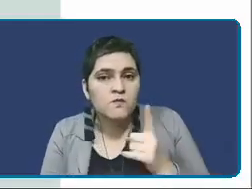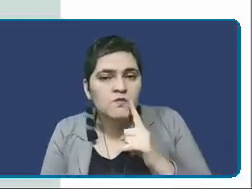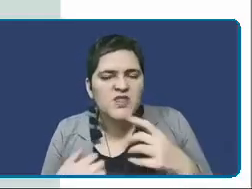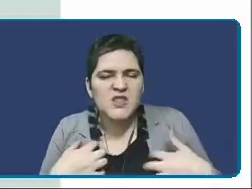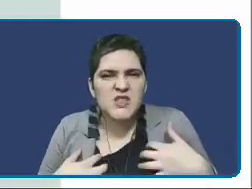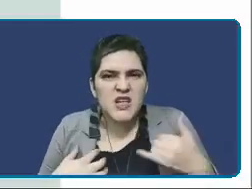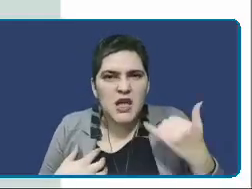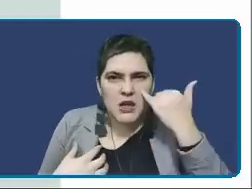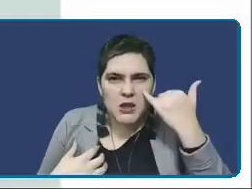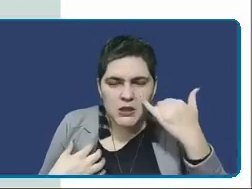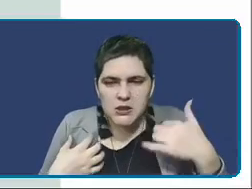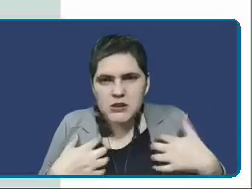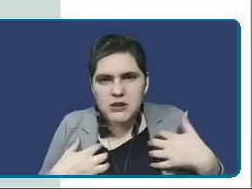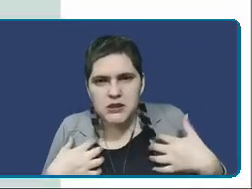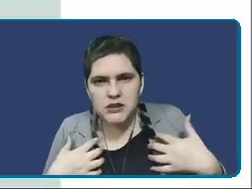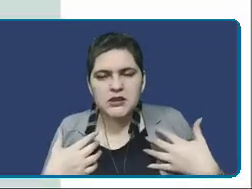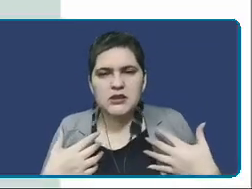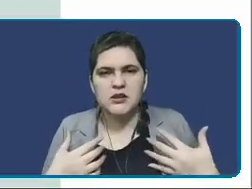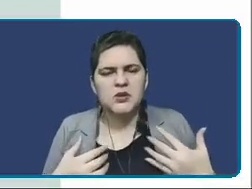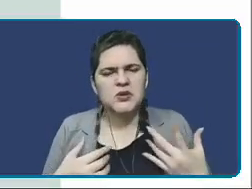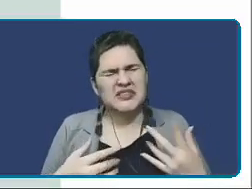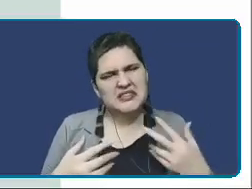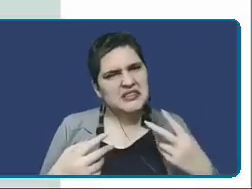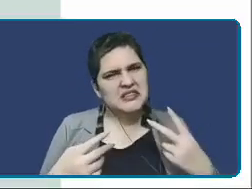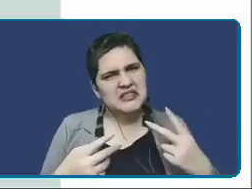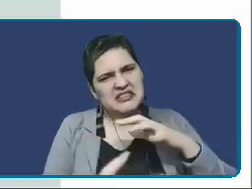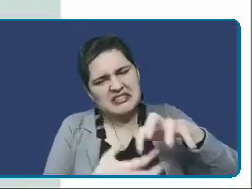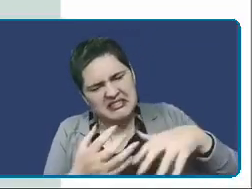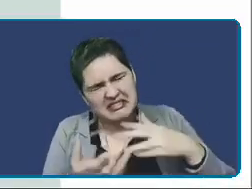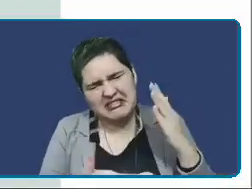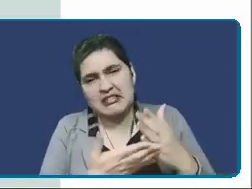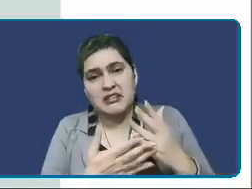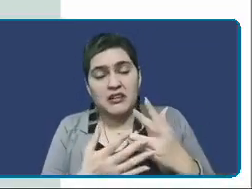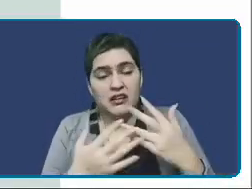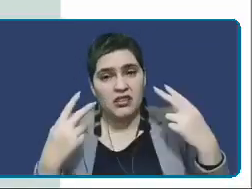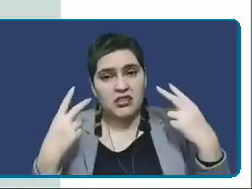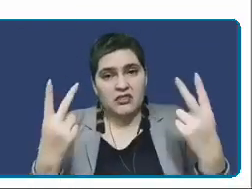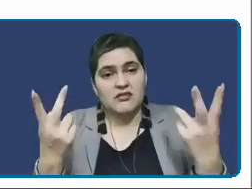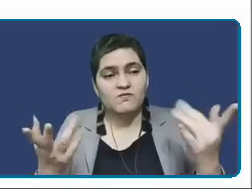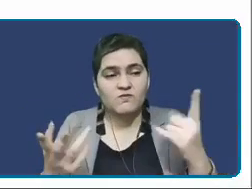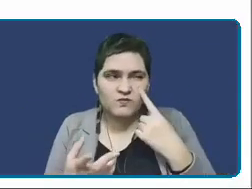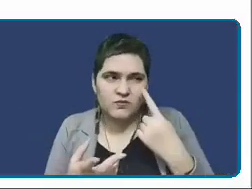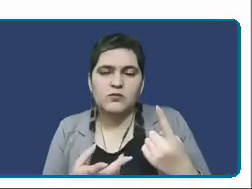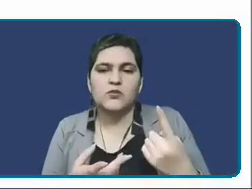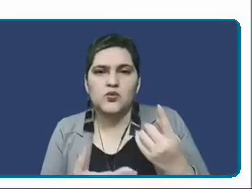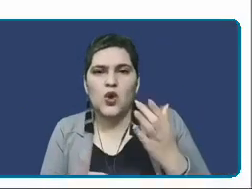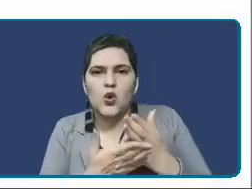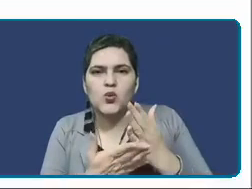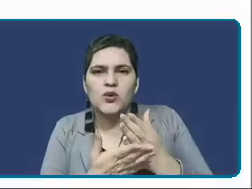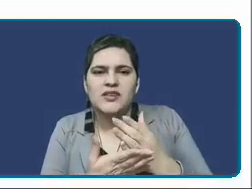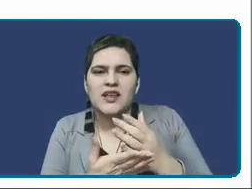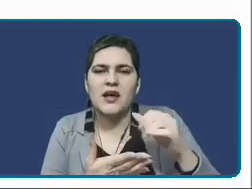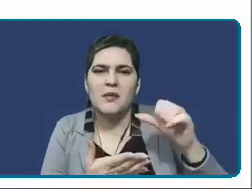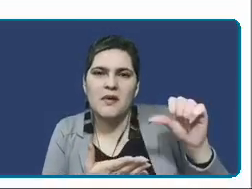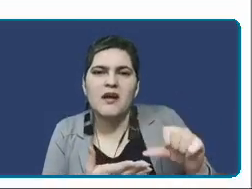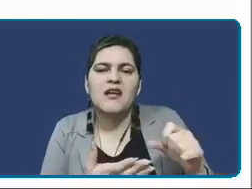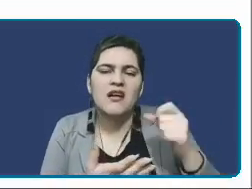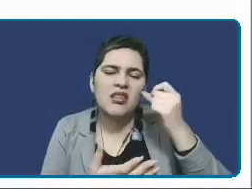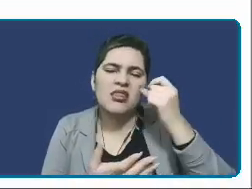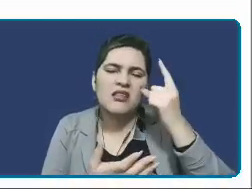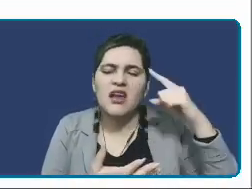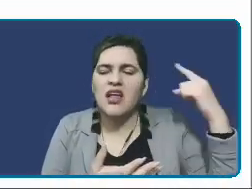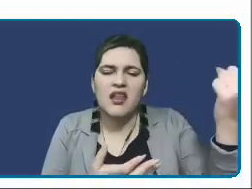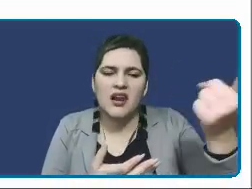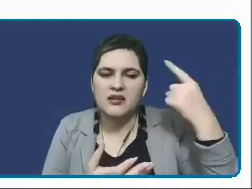más conducta oposicionista. Entonces, la conducta me puede cambiar, que son síntomas generales. Entonces, en los estudios